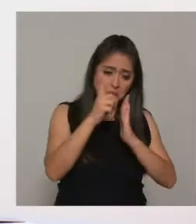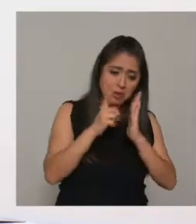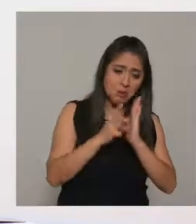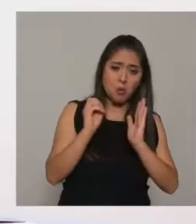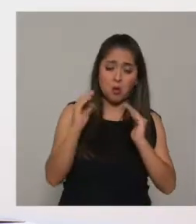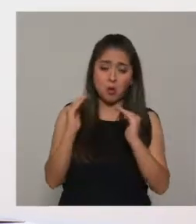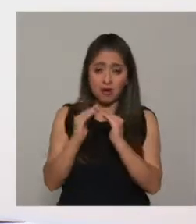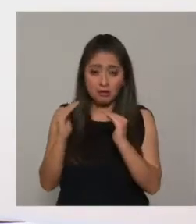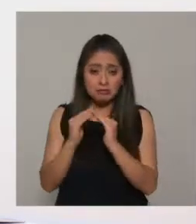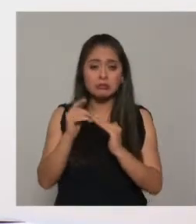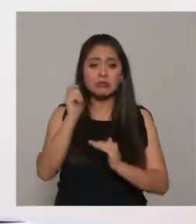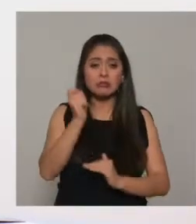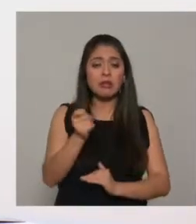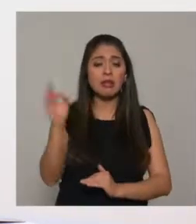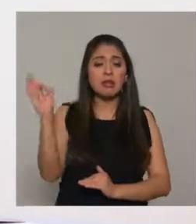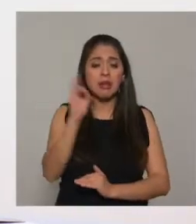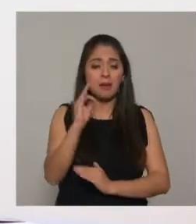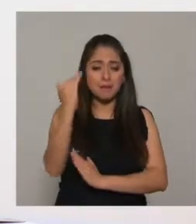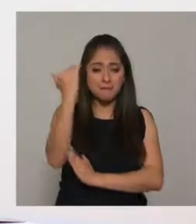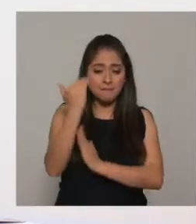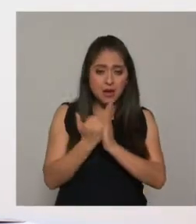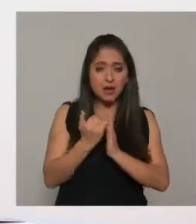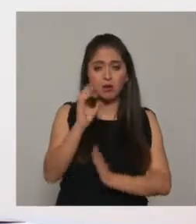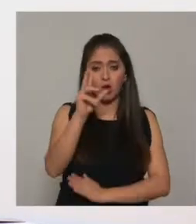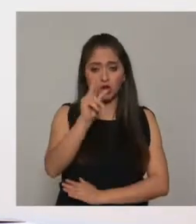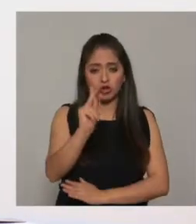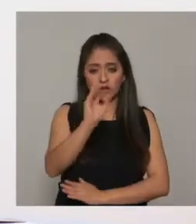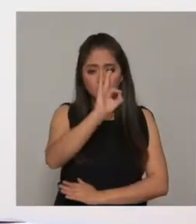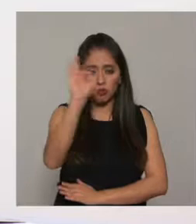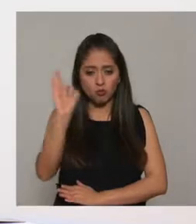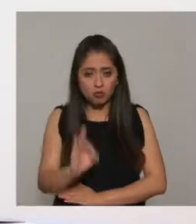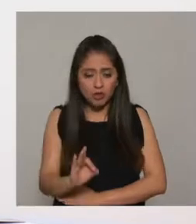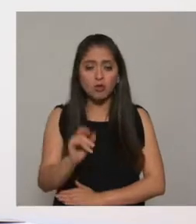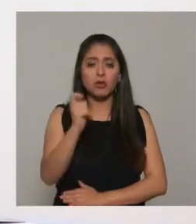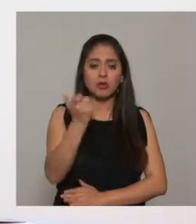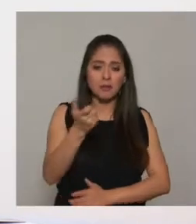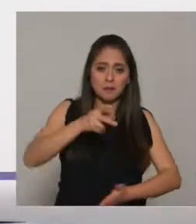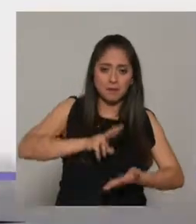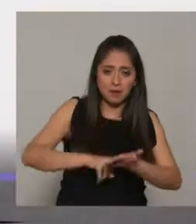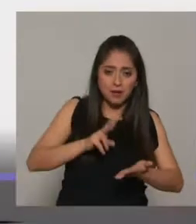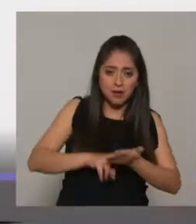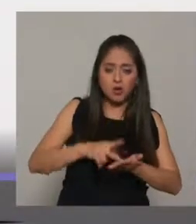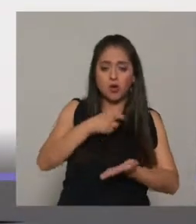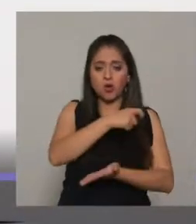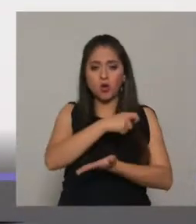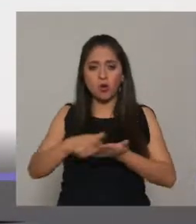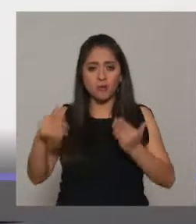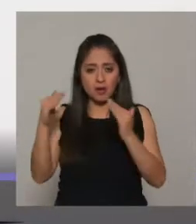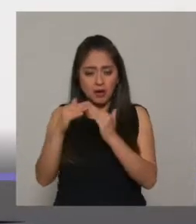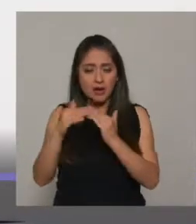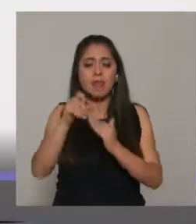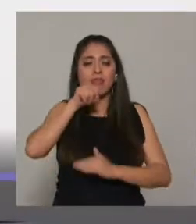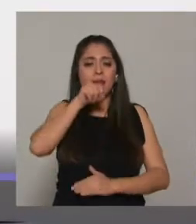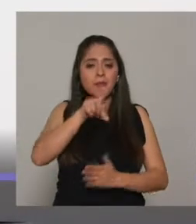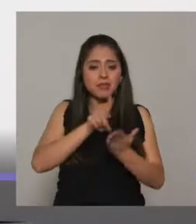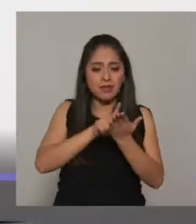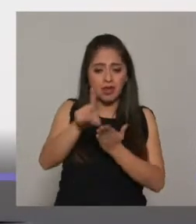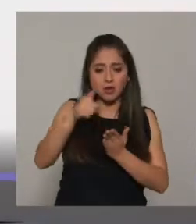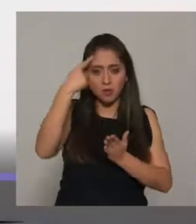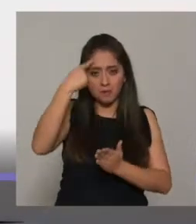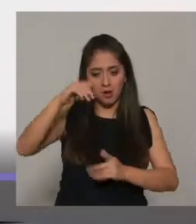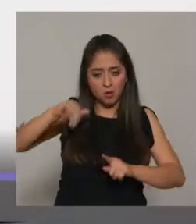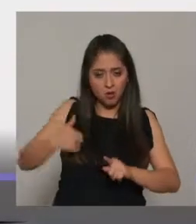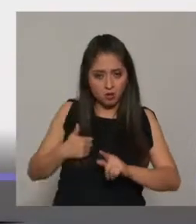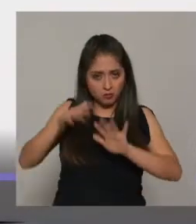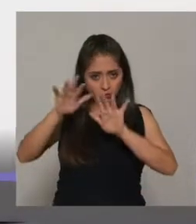un 80% del costo en el impuesto sobre adquisición de inmuebles y los derechos de registro. Además de